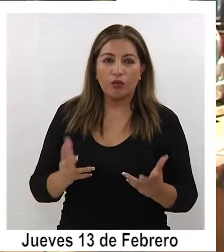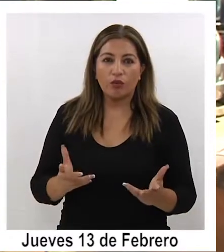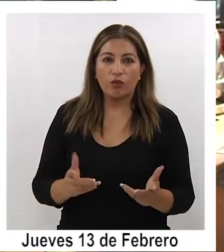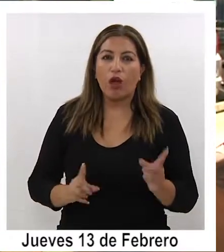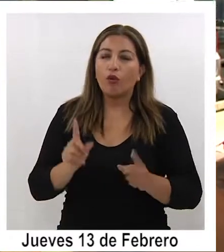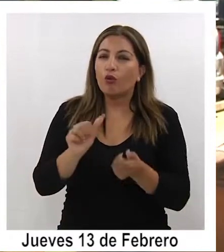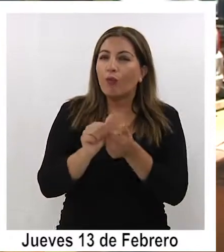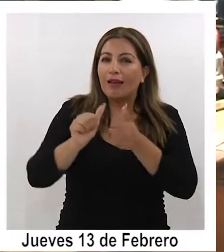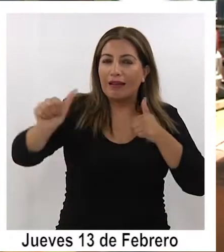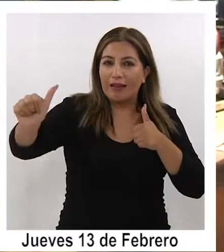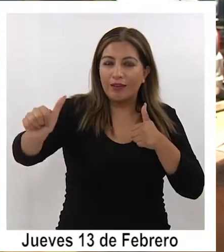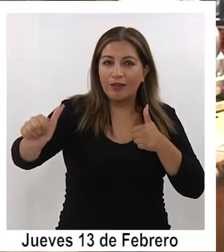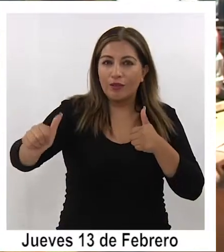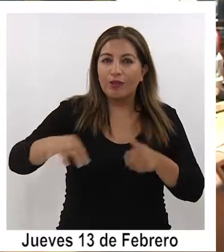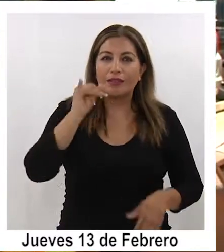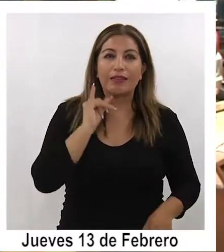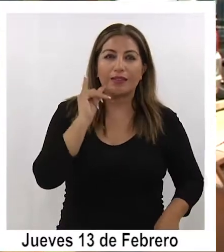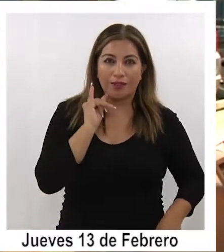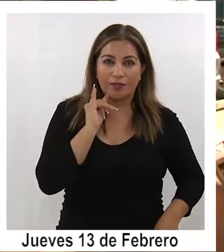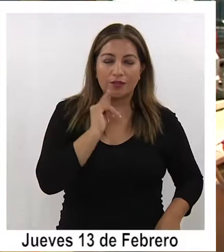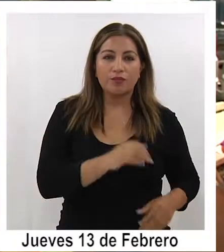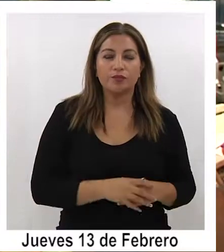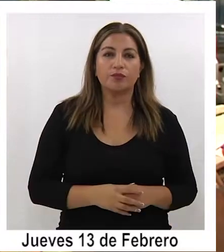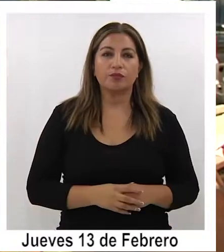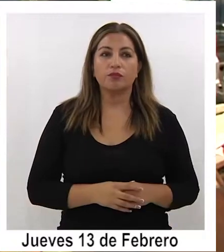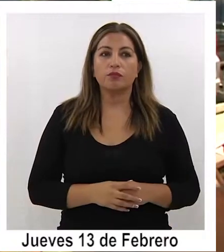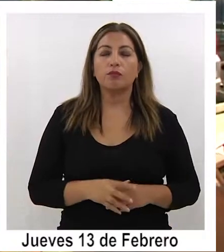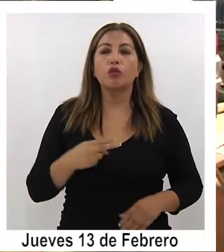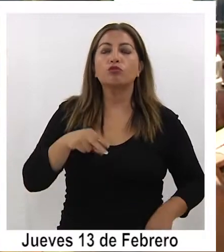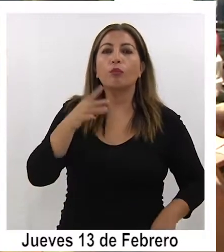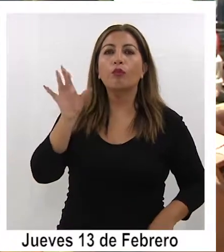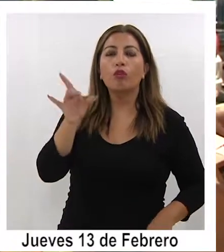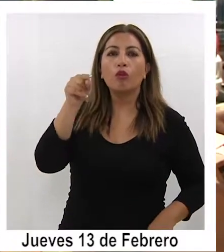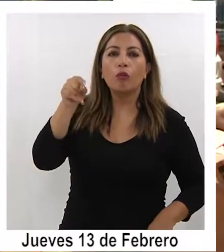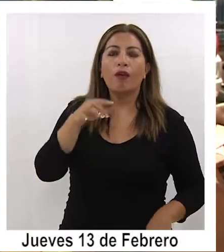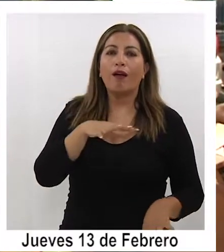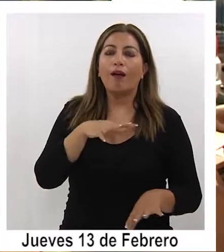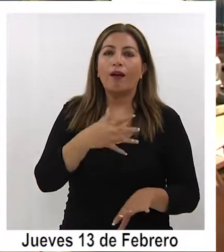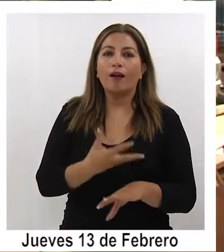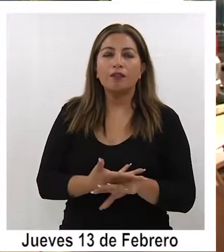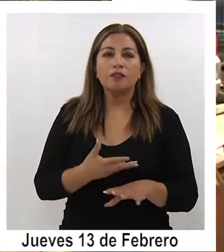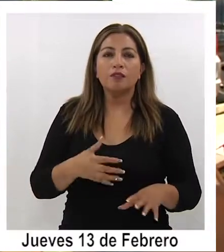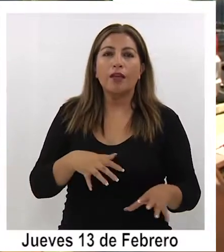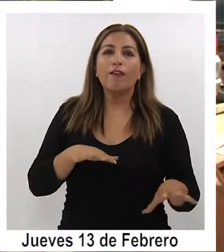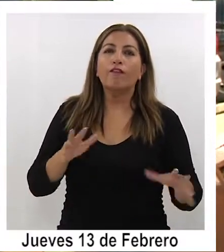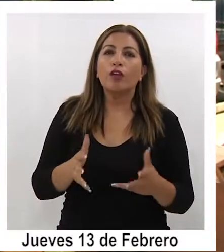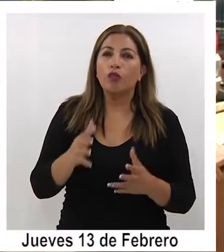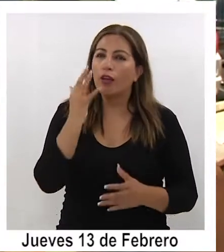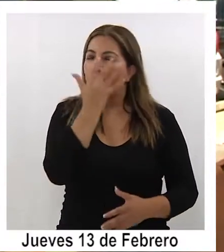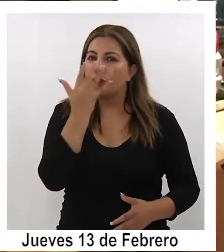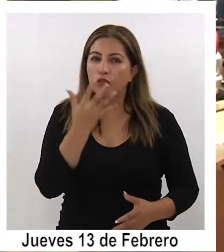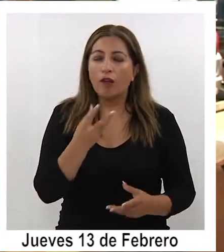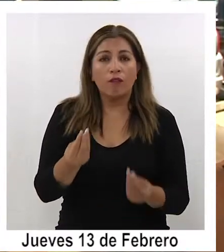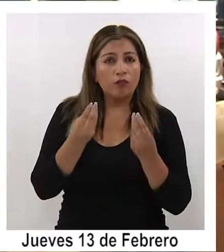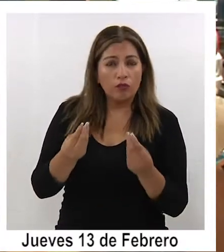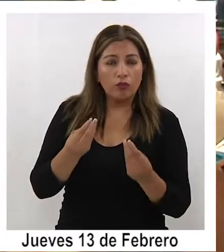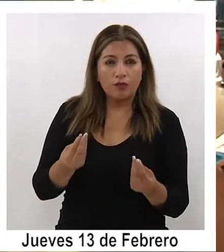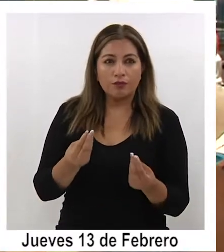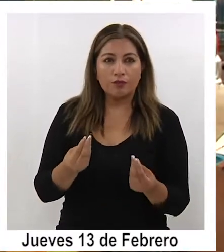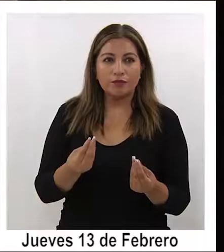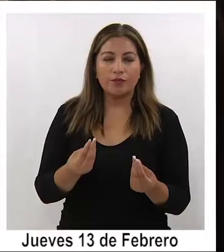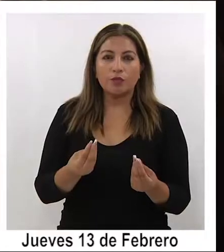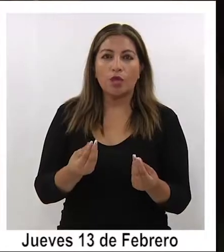más alejadas de la ciudad de Iquique. Hoy vemos acá un producto bueno con